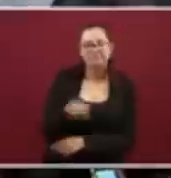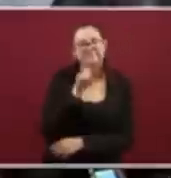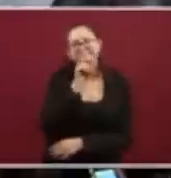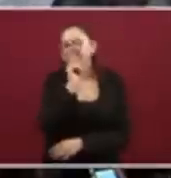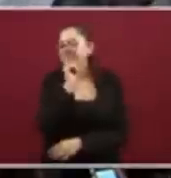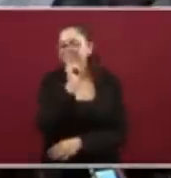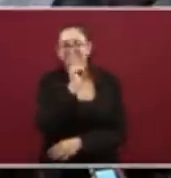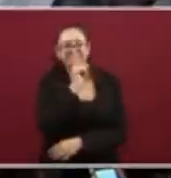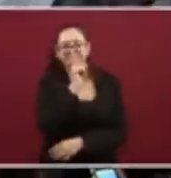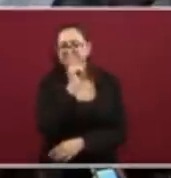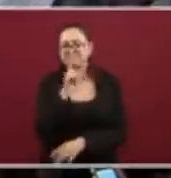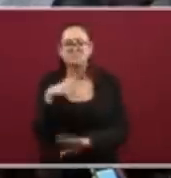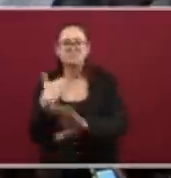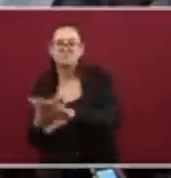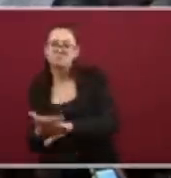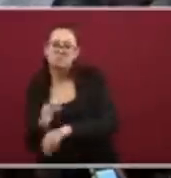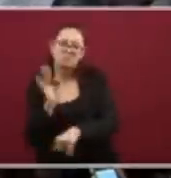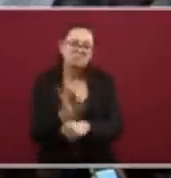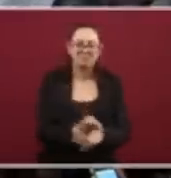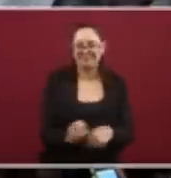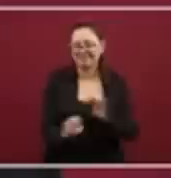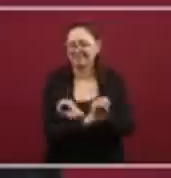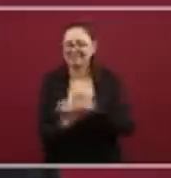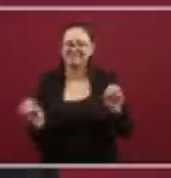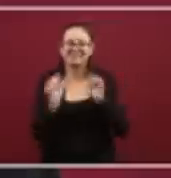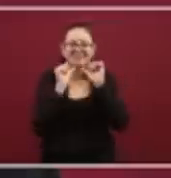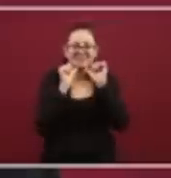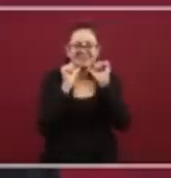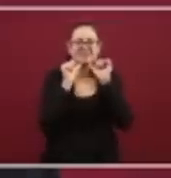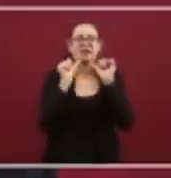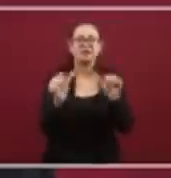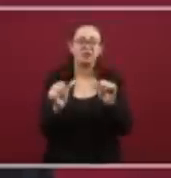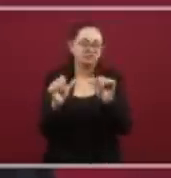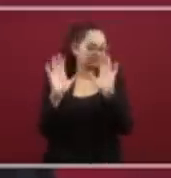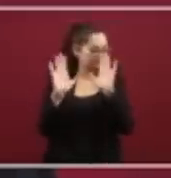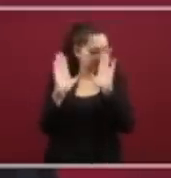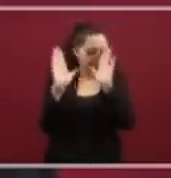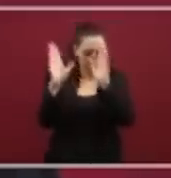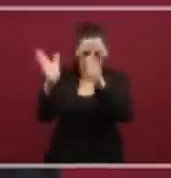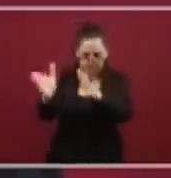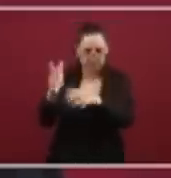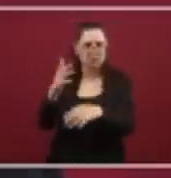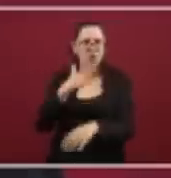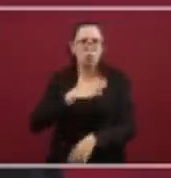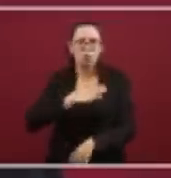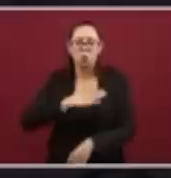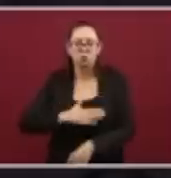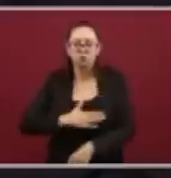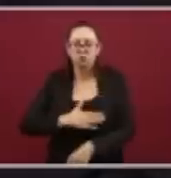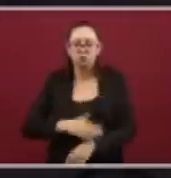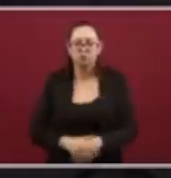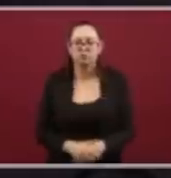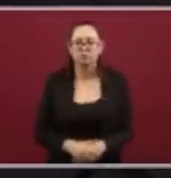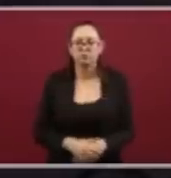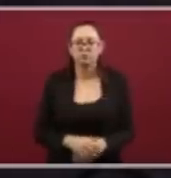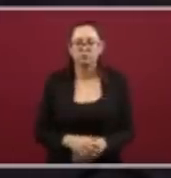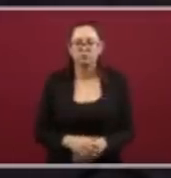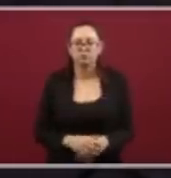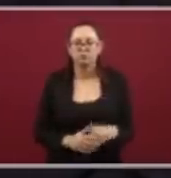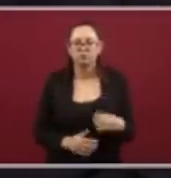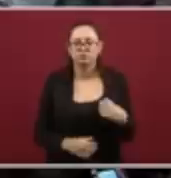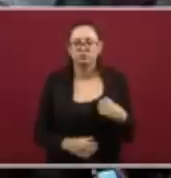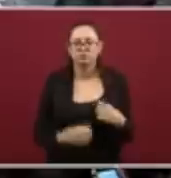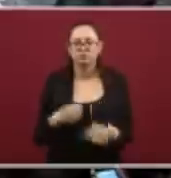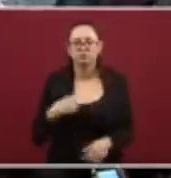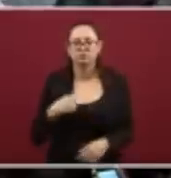en favor ni en contra sino que se actúe con justicia eso es lo que